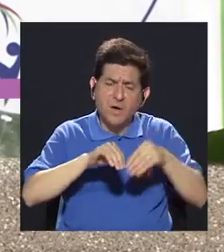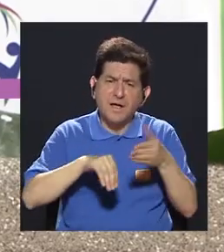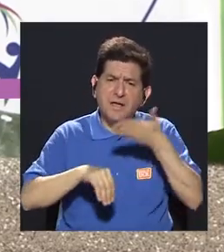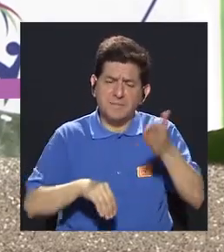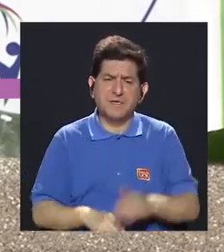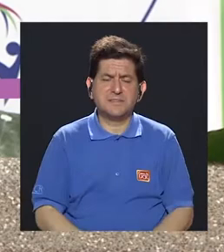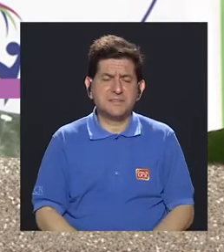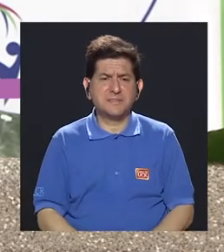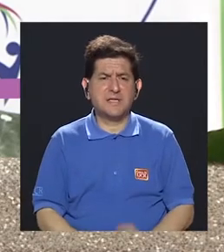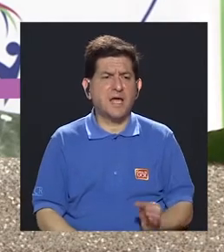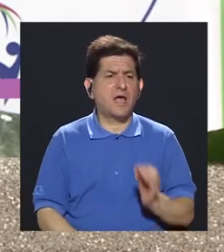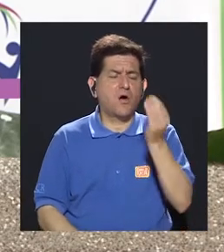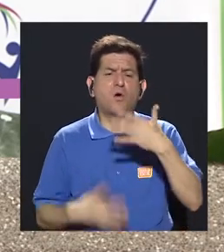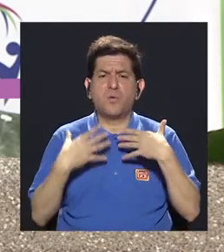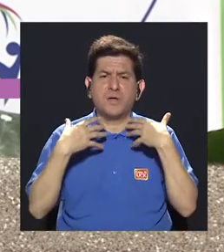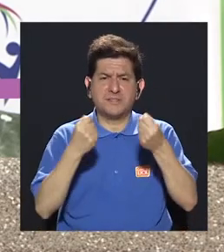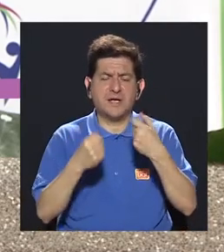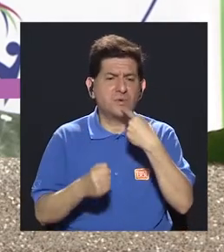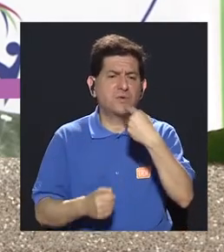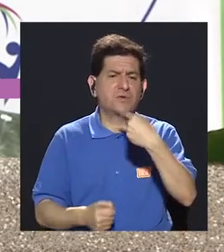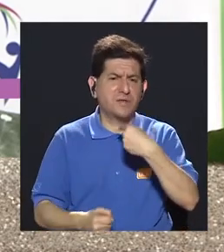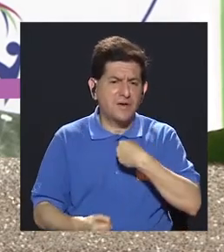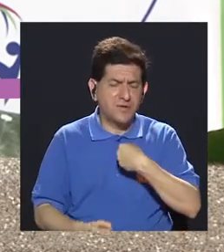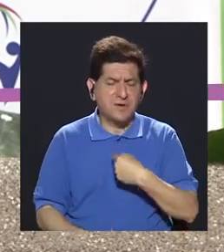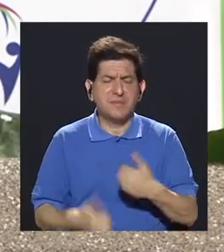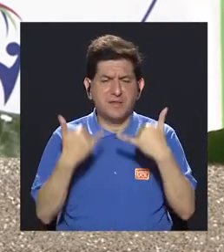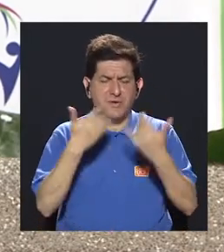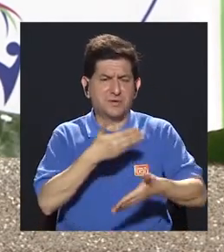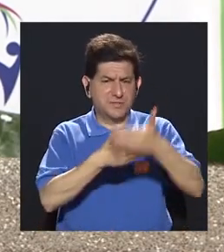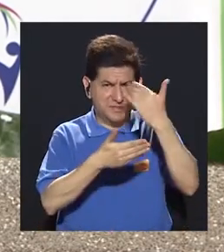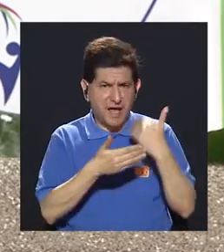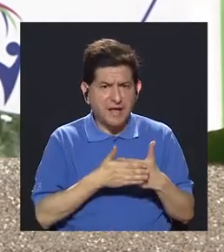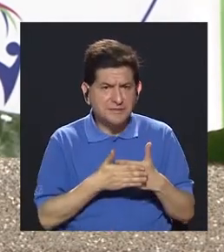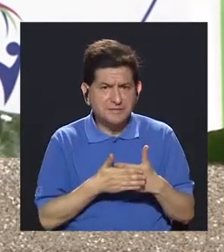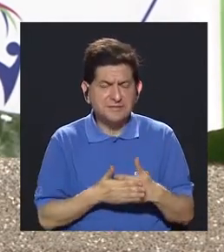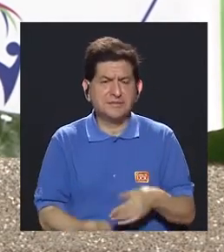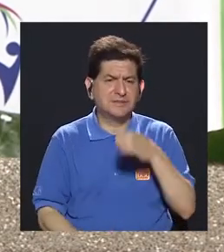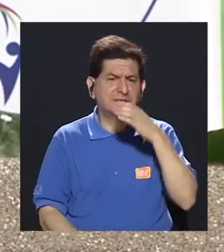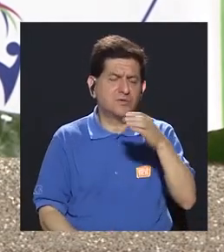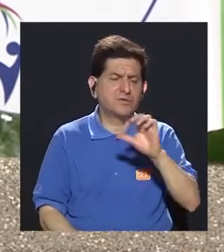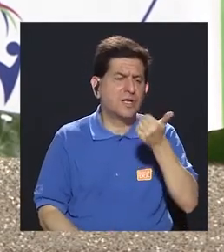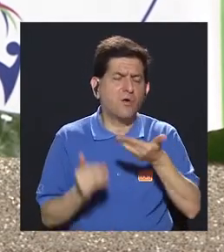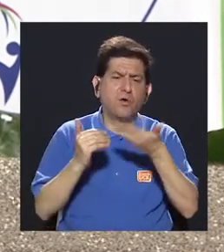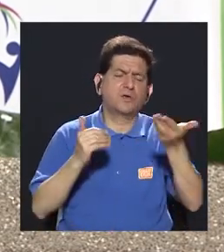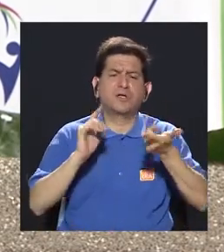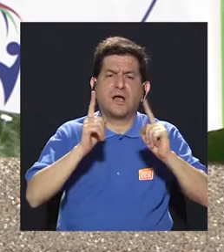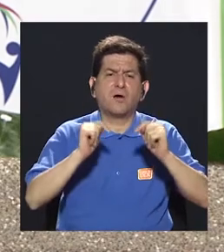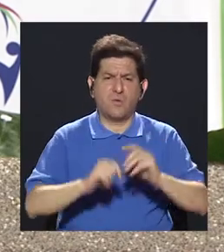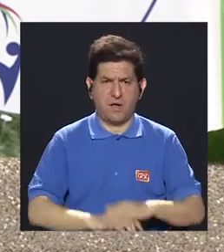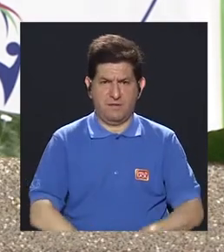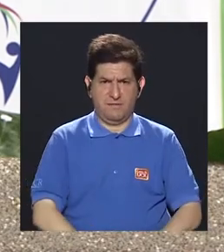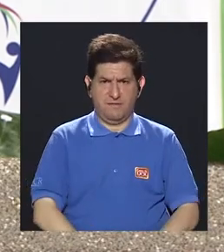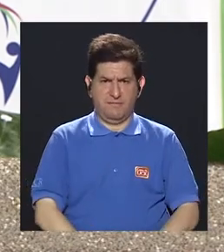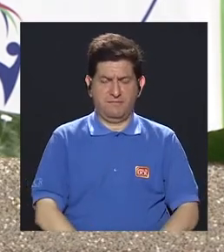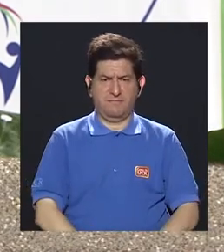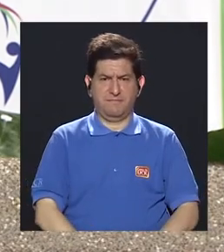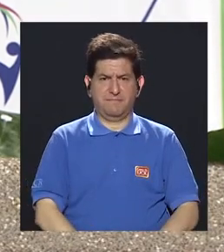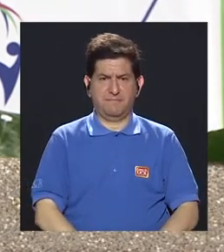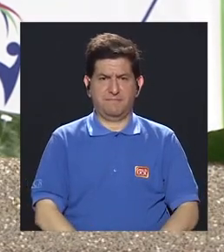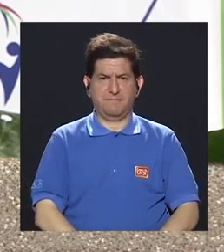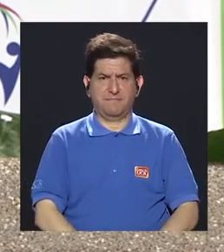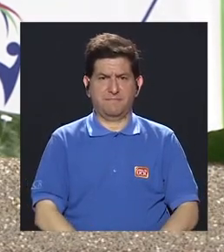más encontramos en Joven Salud? Además de esto que me estás contando de buscar consejo, ¿verdad? Buscar consejo. ¿Qué